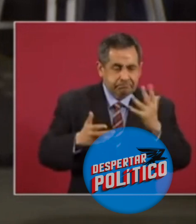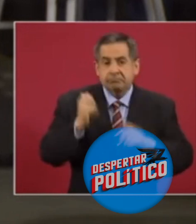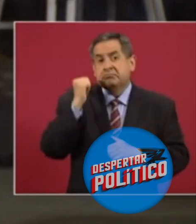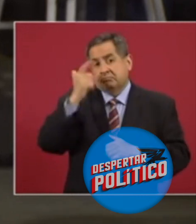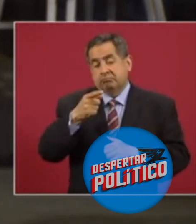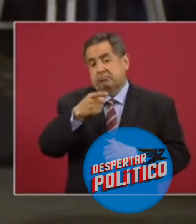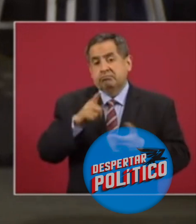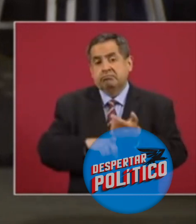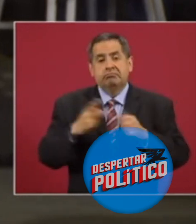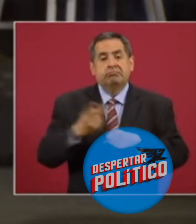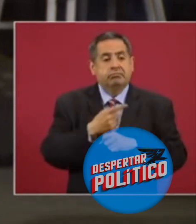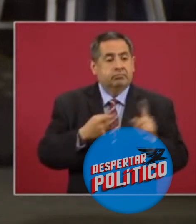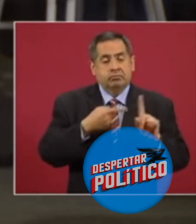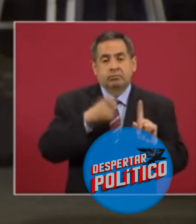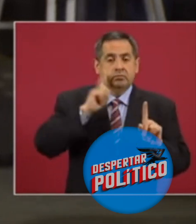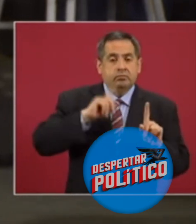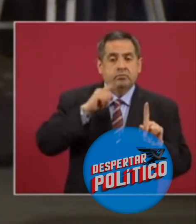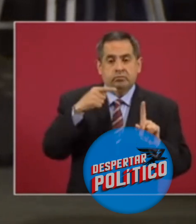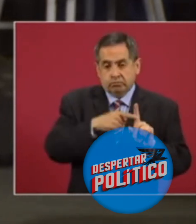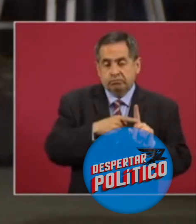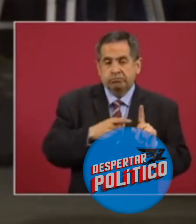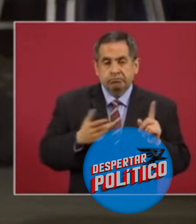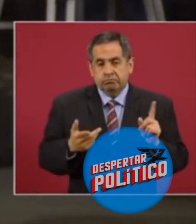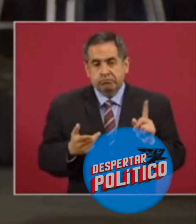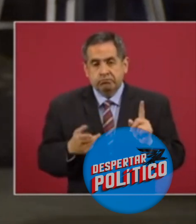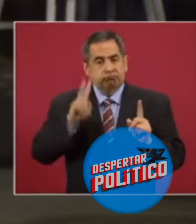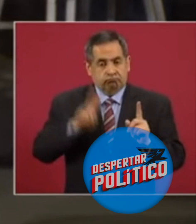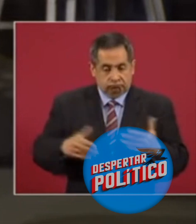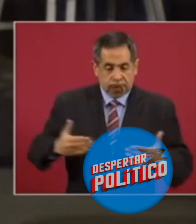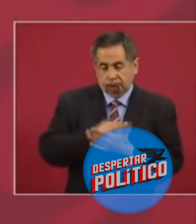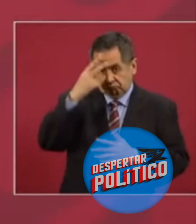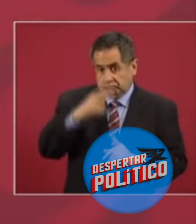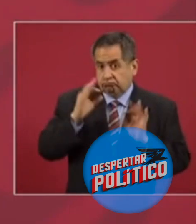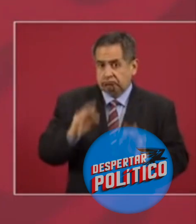de que a una de las mujeres si era de origen mexicano.